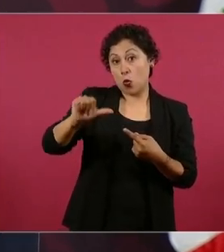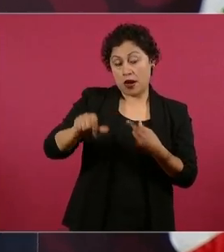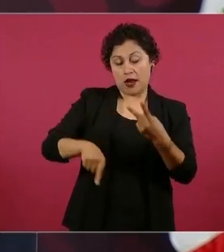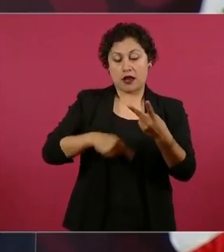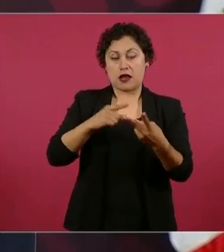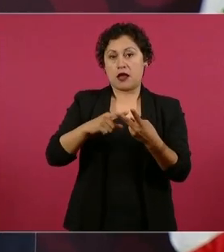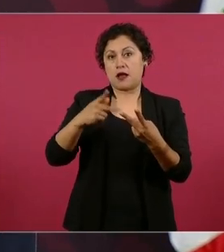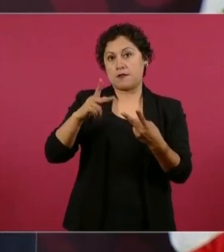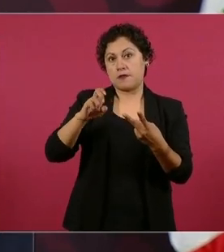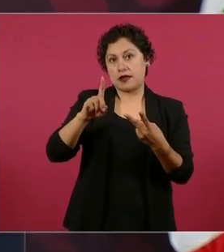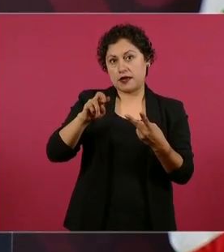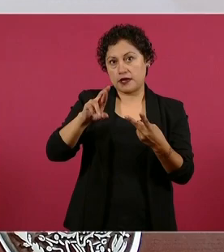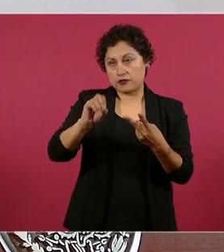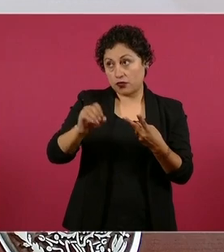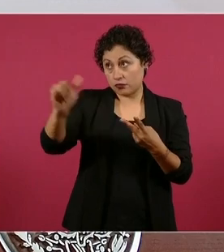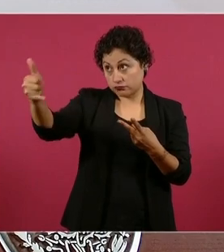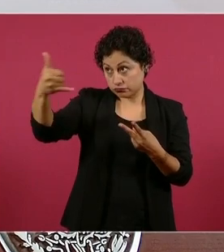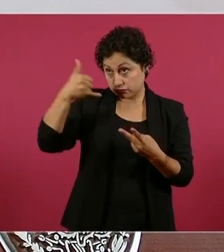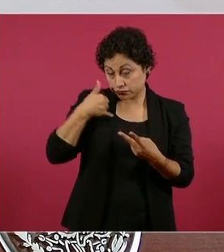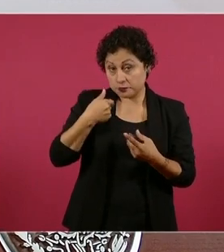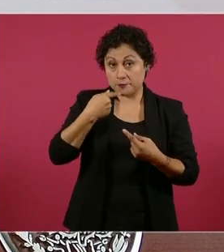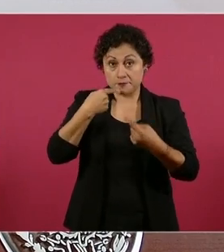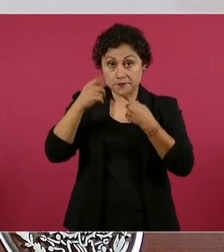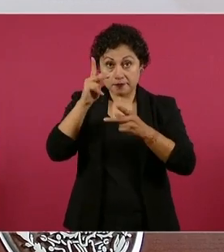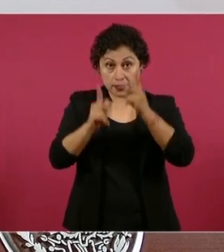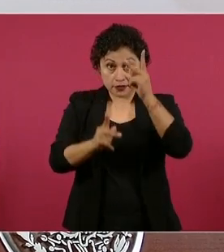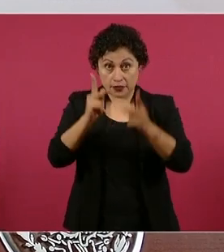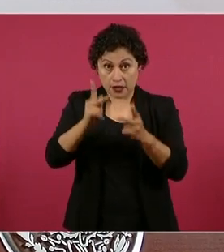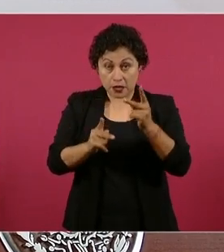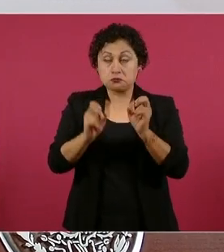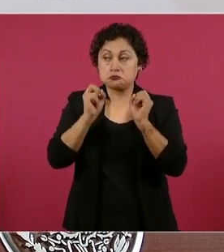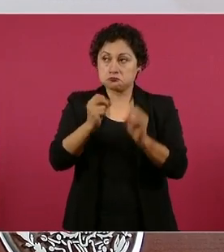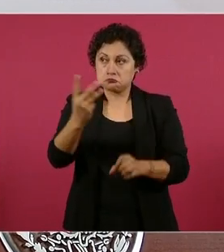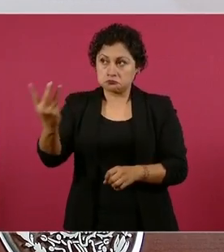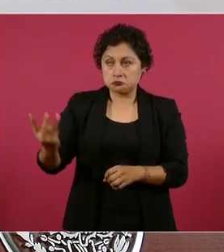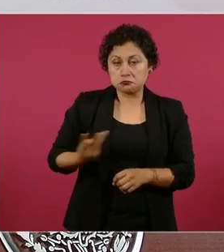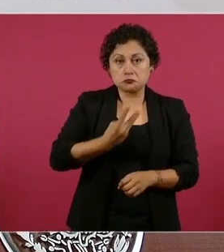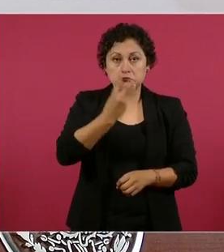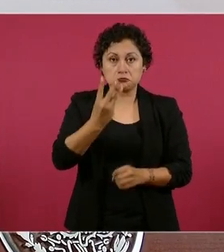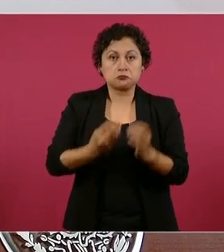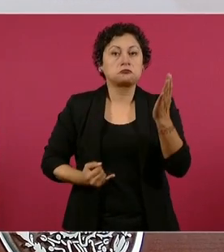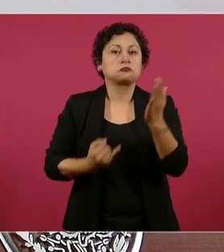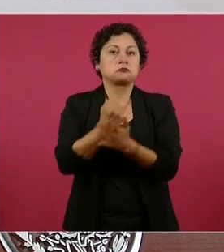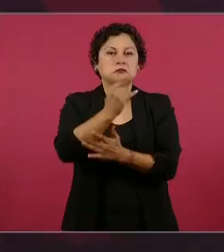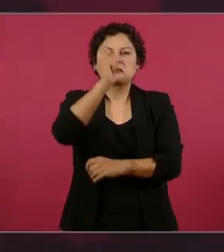coincidimos que lo más importante era